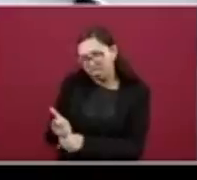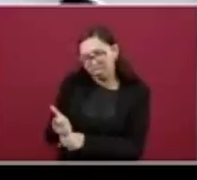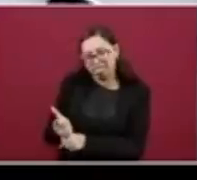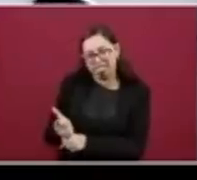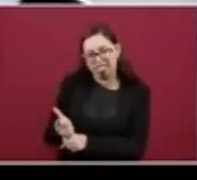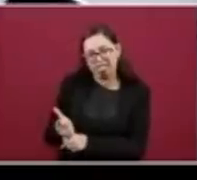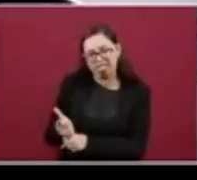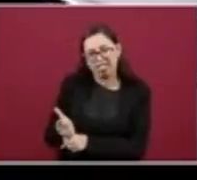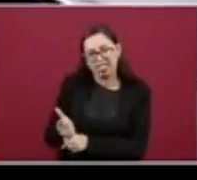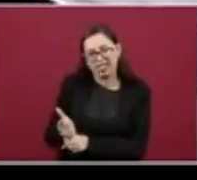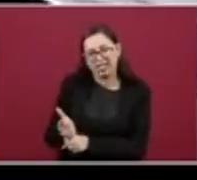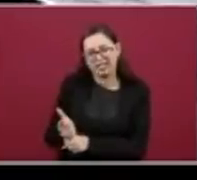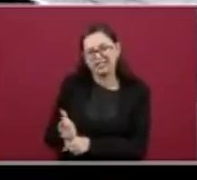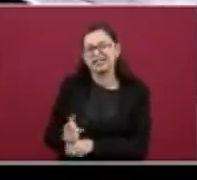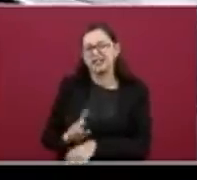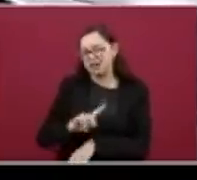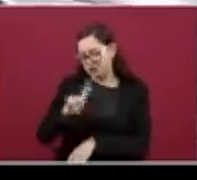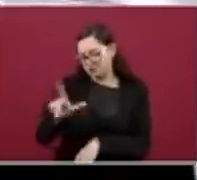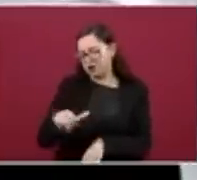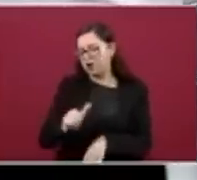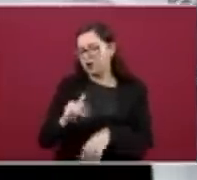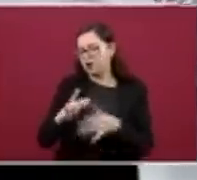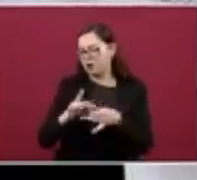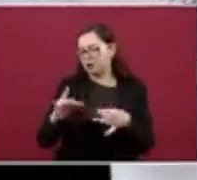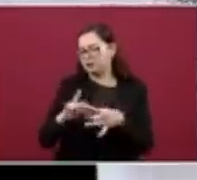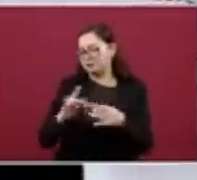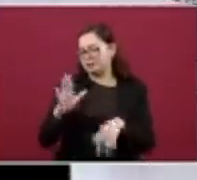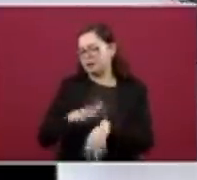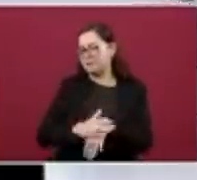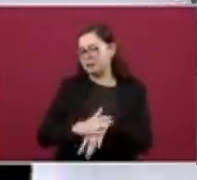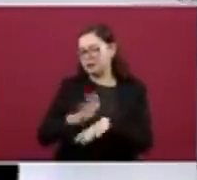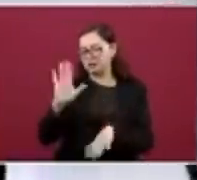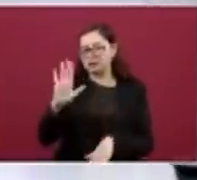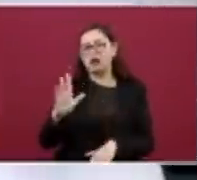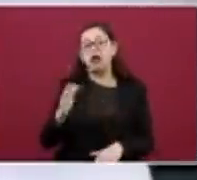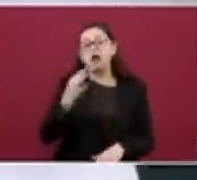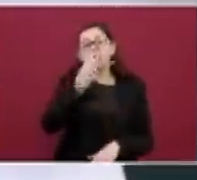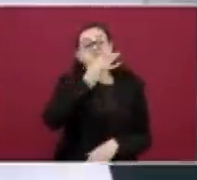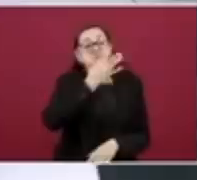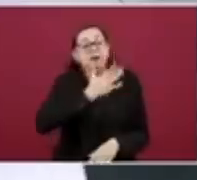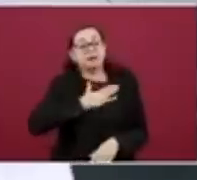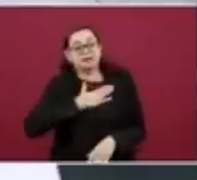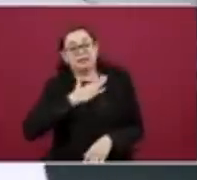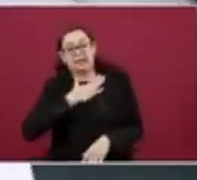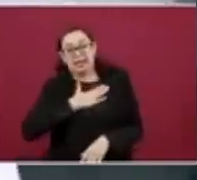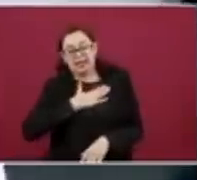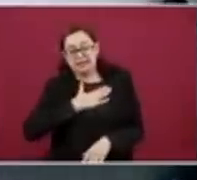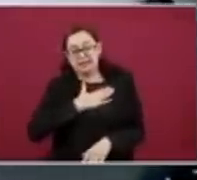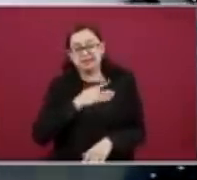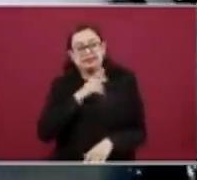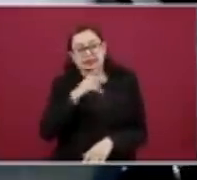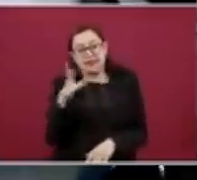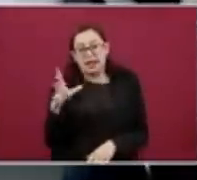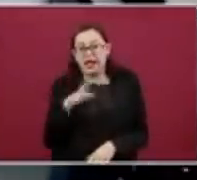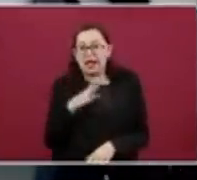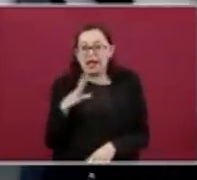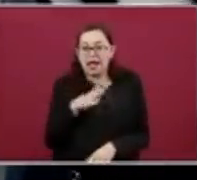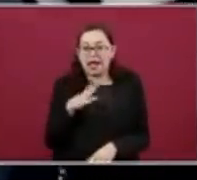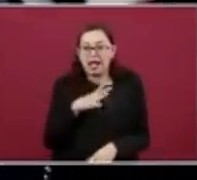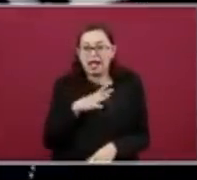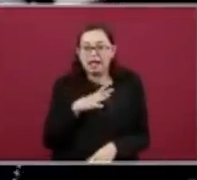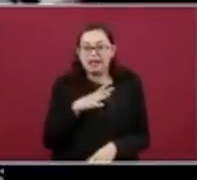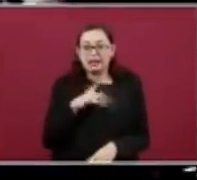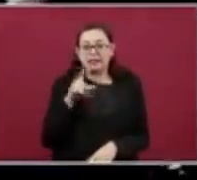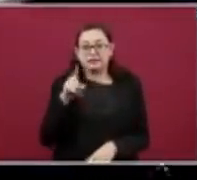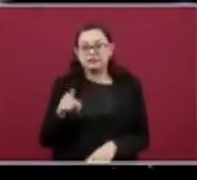Bueno, luego les dan todos los datos. O sea, me informaron de que existían. No se puede, por